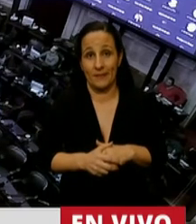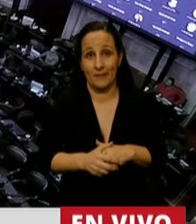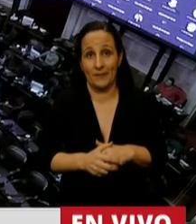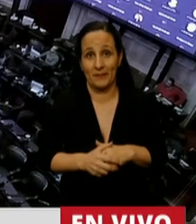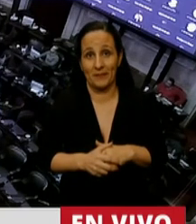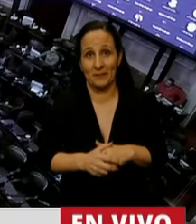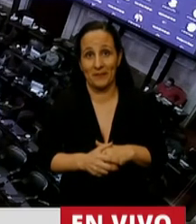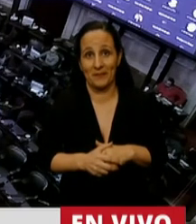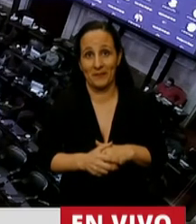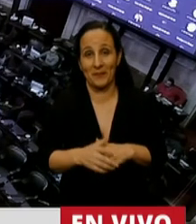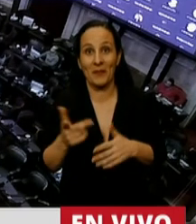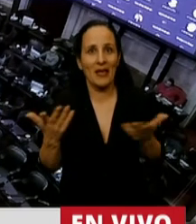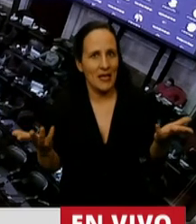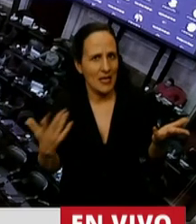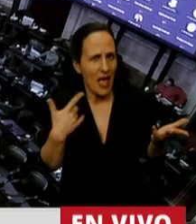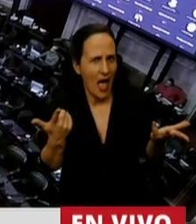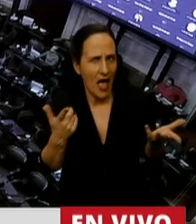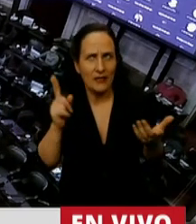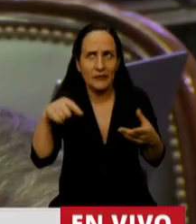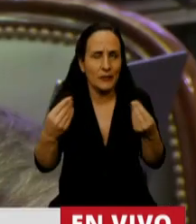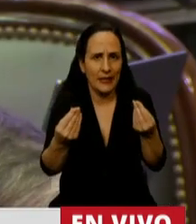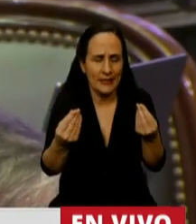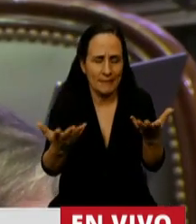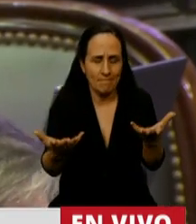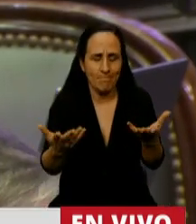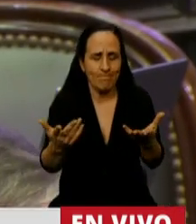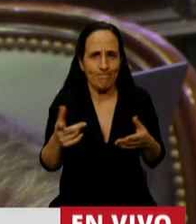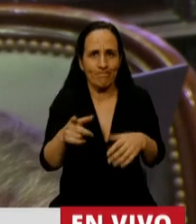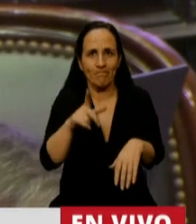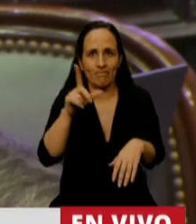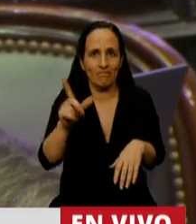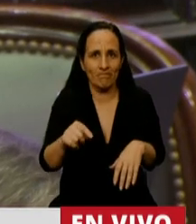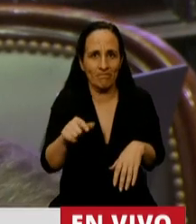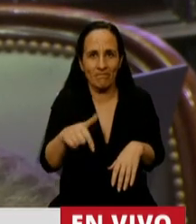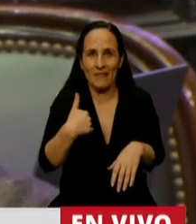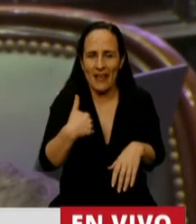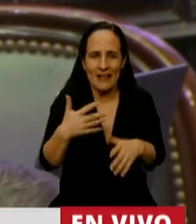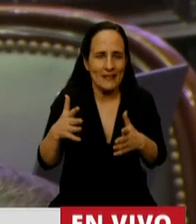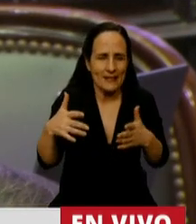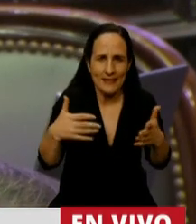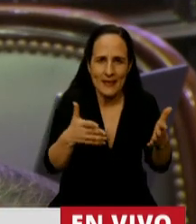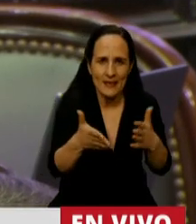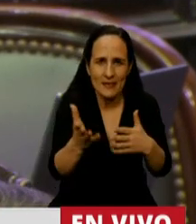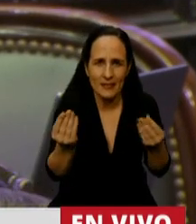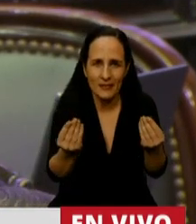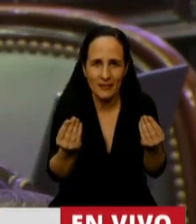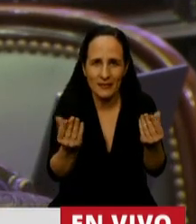y voy a ir al grano en consecuencia el país está a la deriva presidente